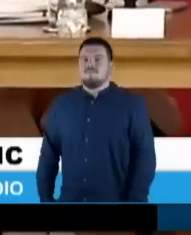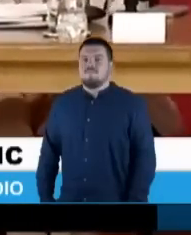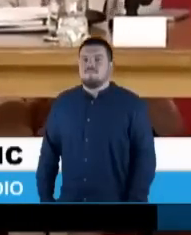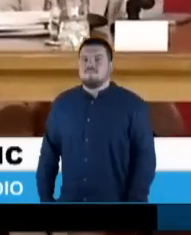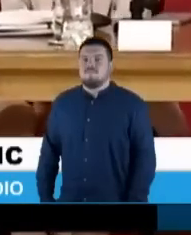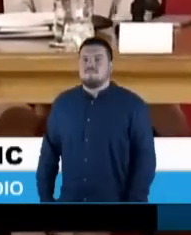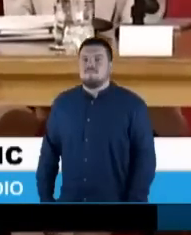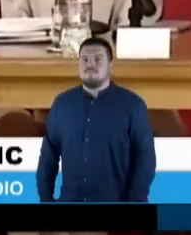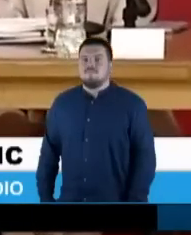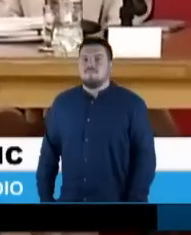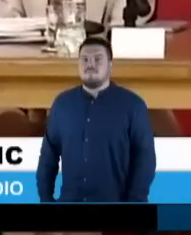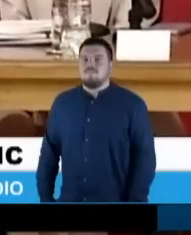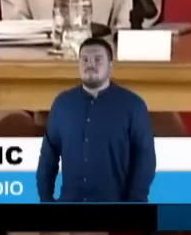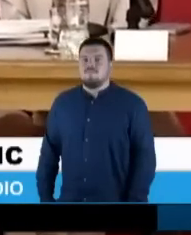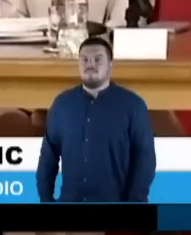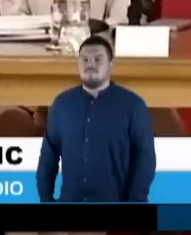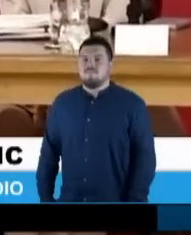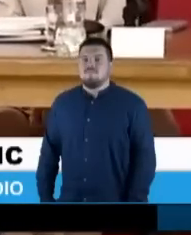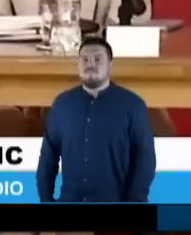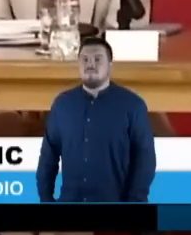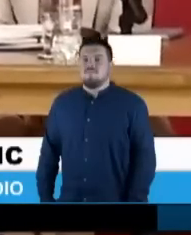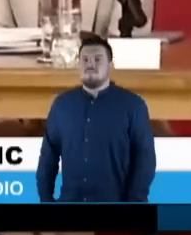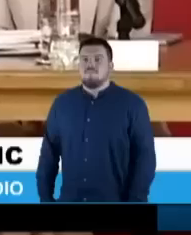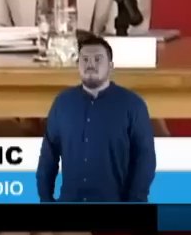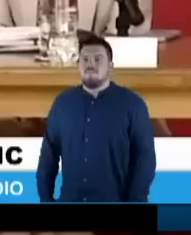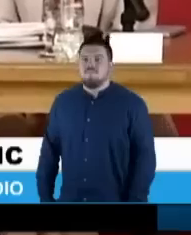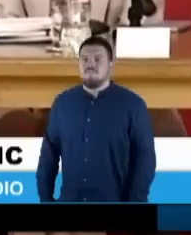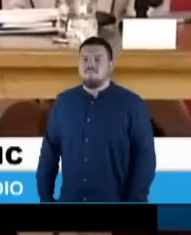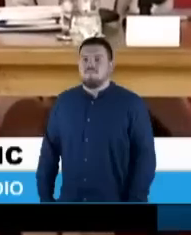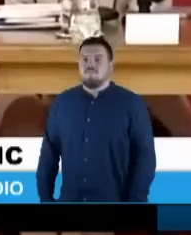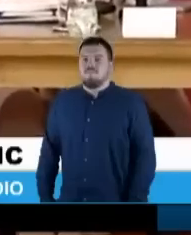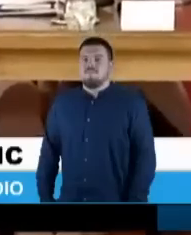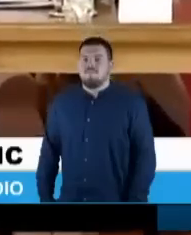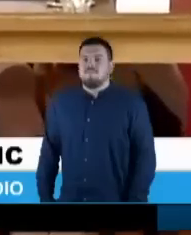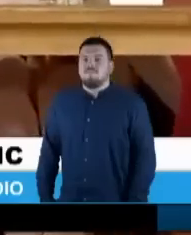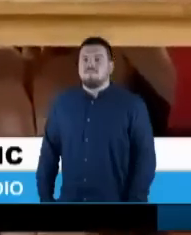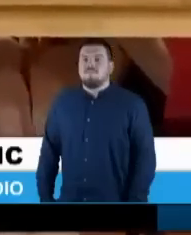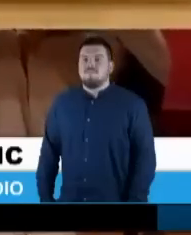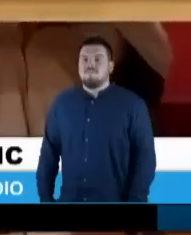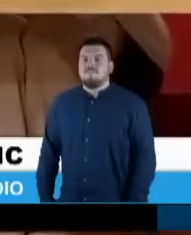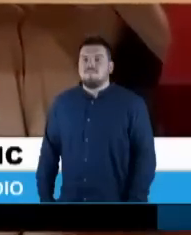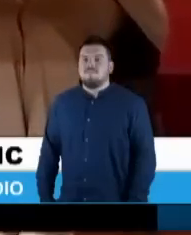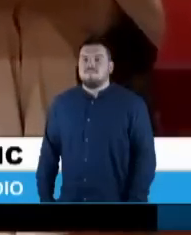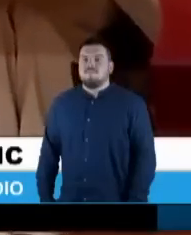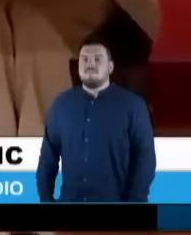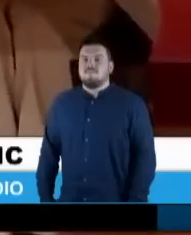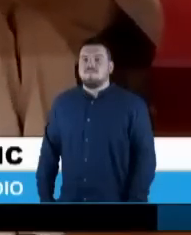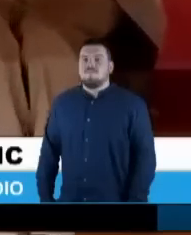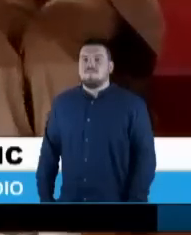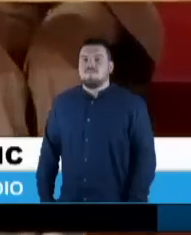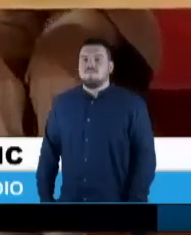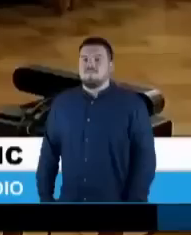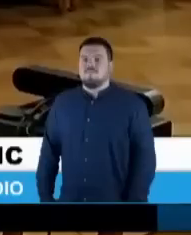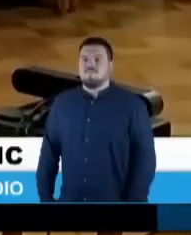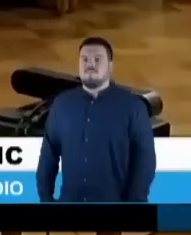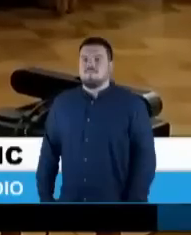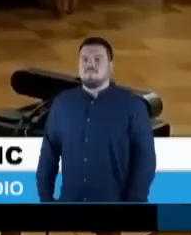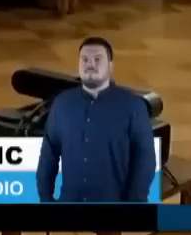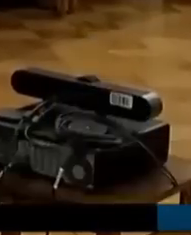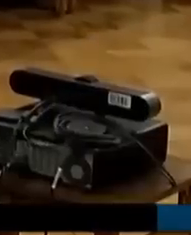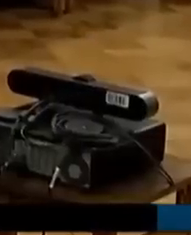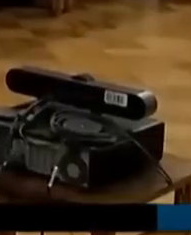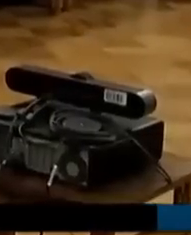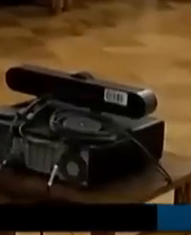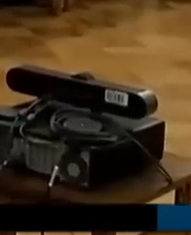través de los medios, sino a través de llamados directos. Vamos a escuchar al diputado de Acción Humanista, Tomás Hirsch. Los partidos